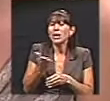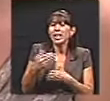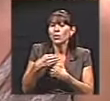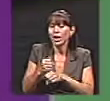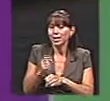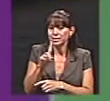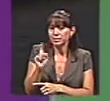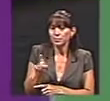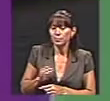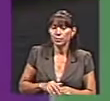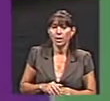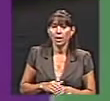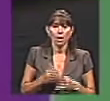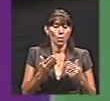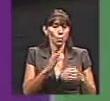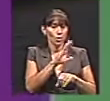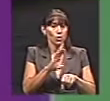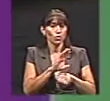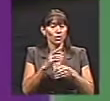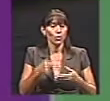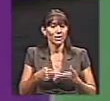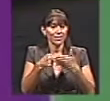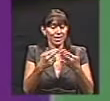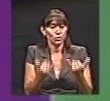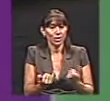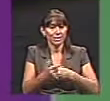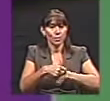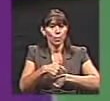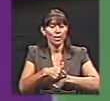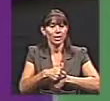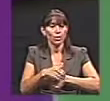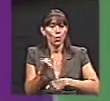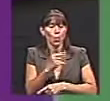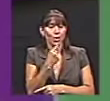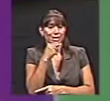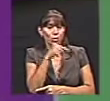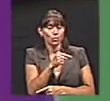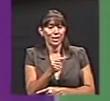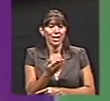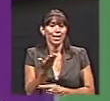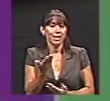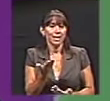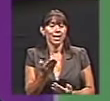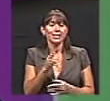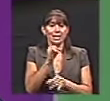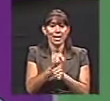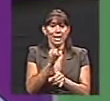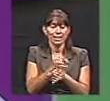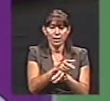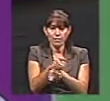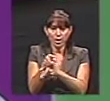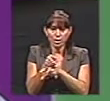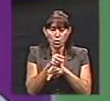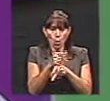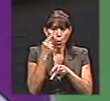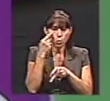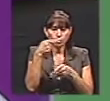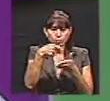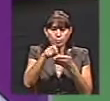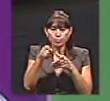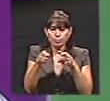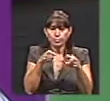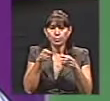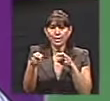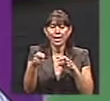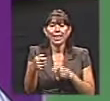hace? Bueno, el Consejo de Rehabilitación en este momento, como usted lo decía anteriormente, es el ente rector. Tenemos una